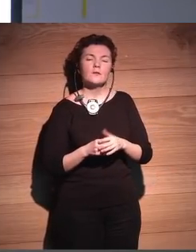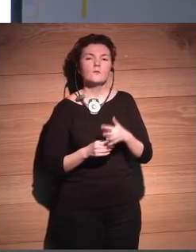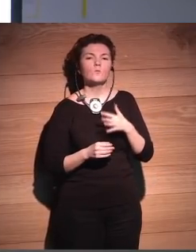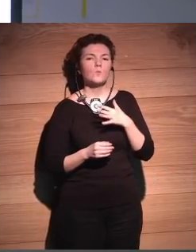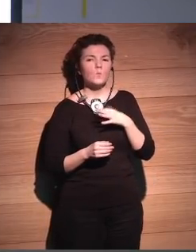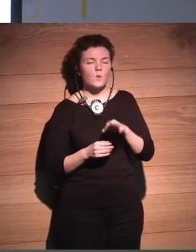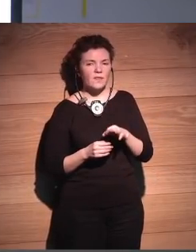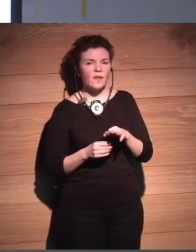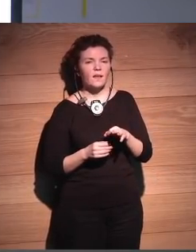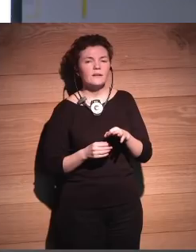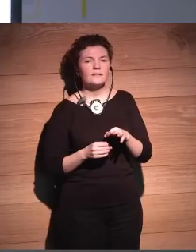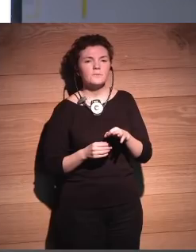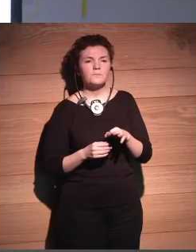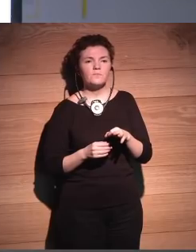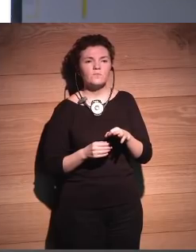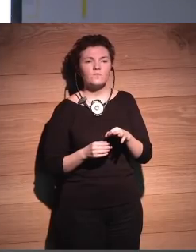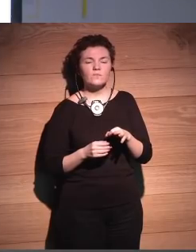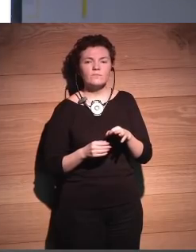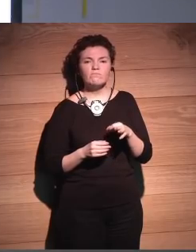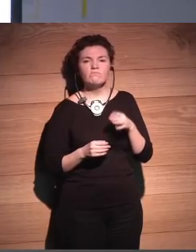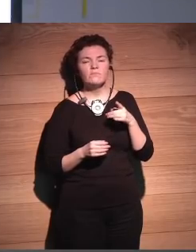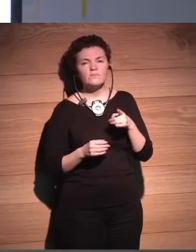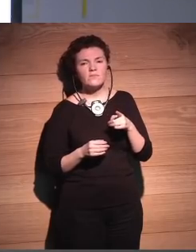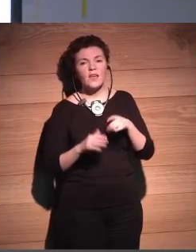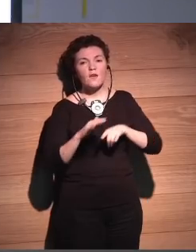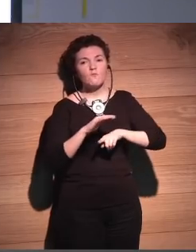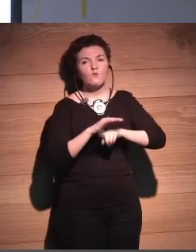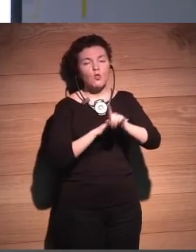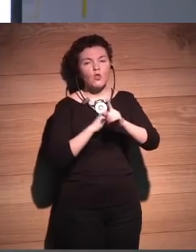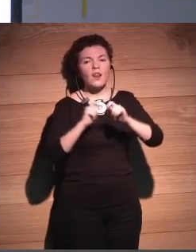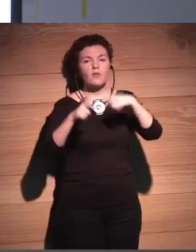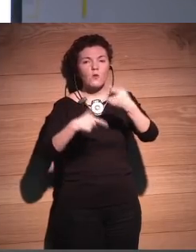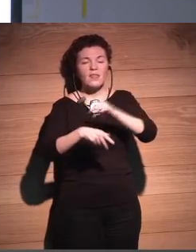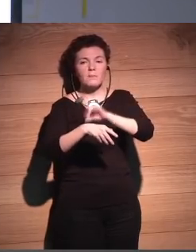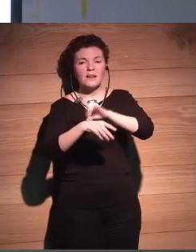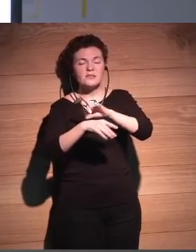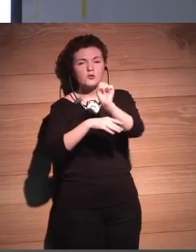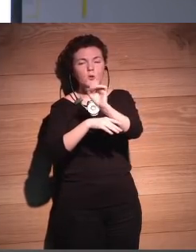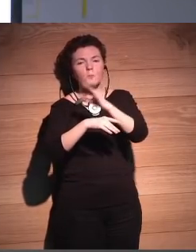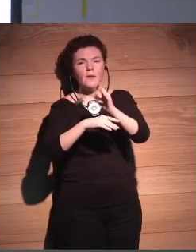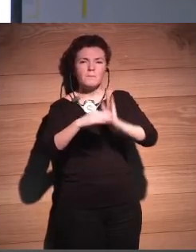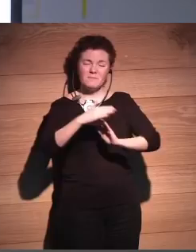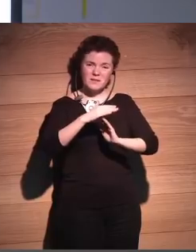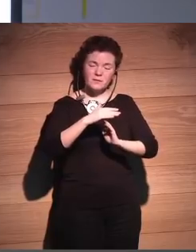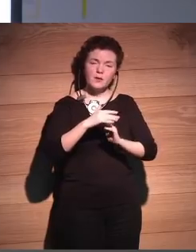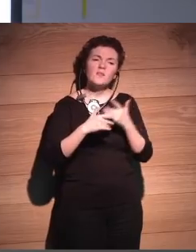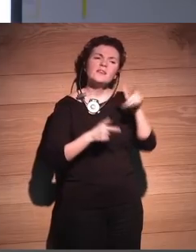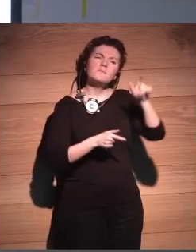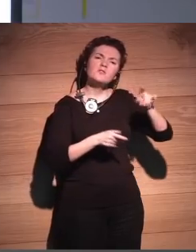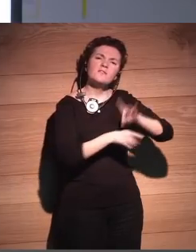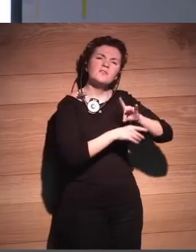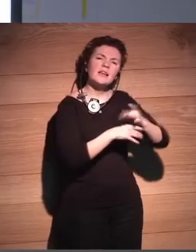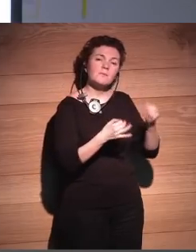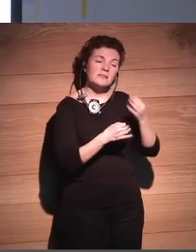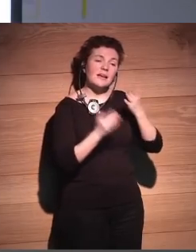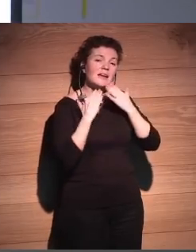puedan invertir esta evolución natural del Parkinson. Entonces, lo que les pasa a estos pacientes